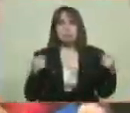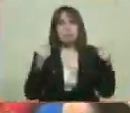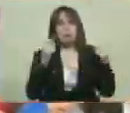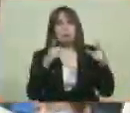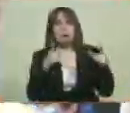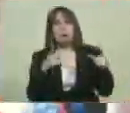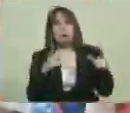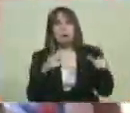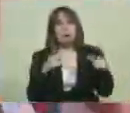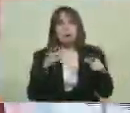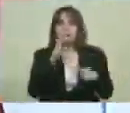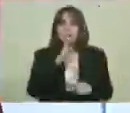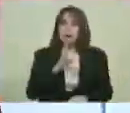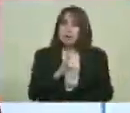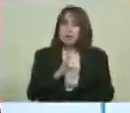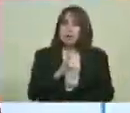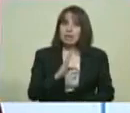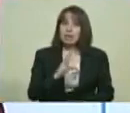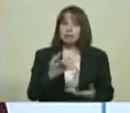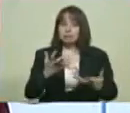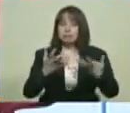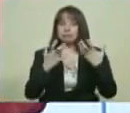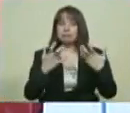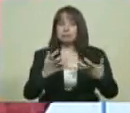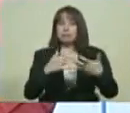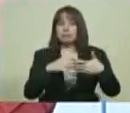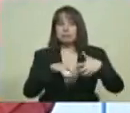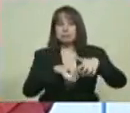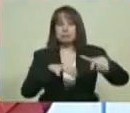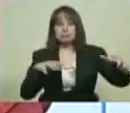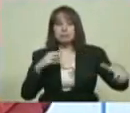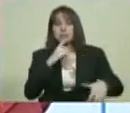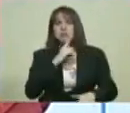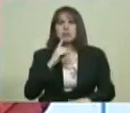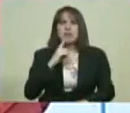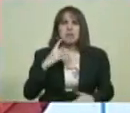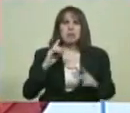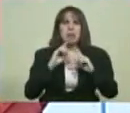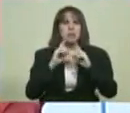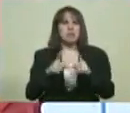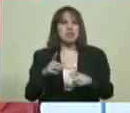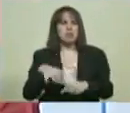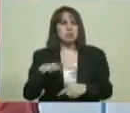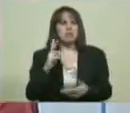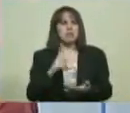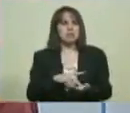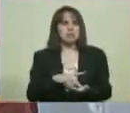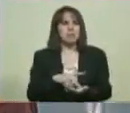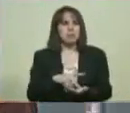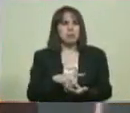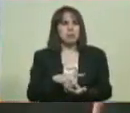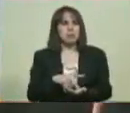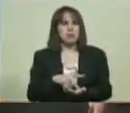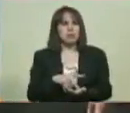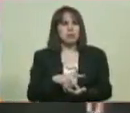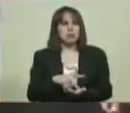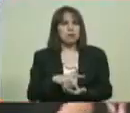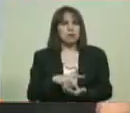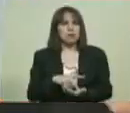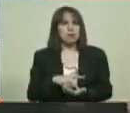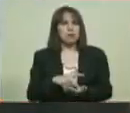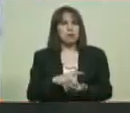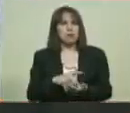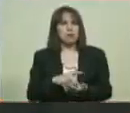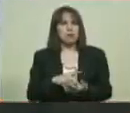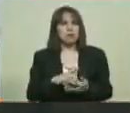impresionante. En Barina, de punta a punta. ¿Cómo que se llama, Dan, la avenida donde fuimos? La Camejo,